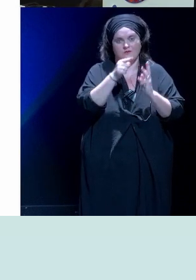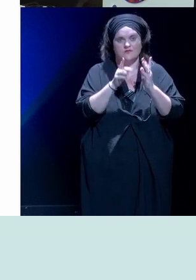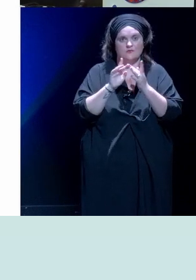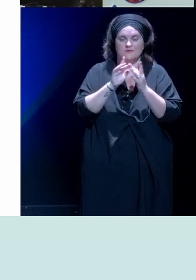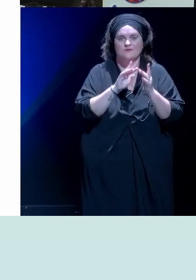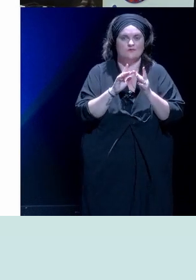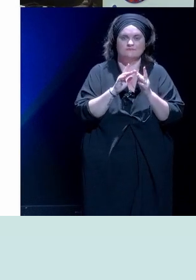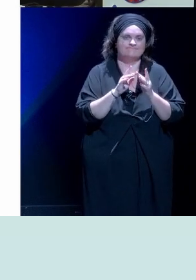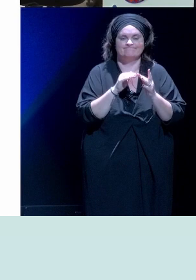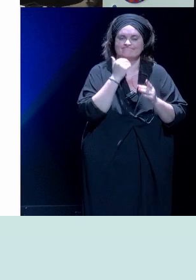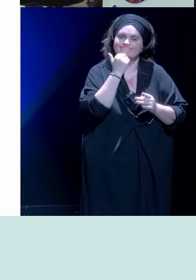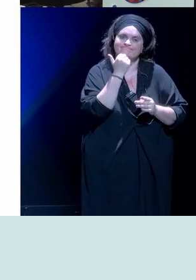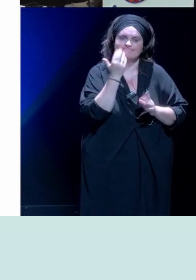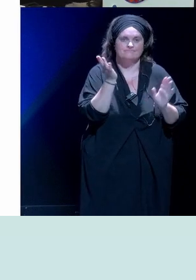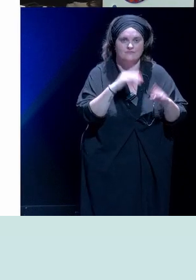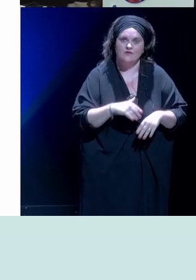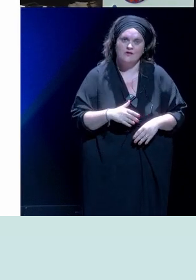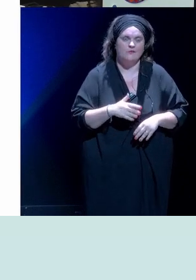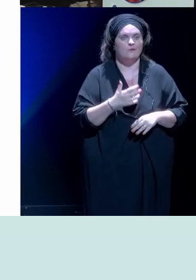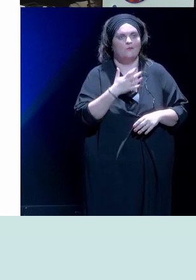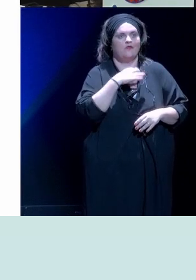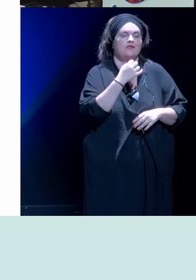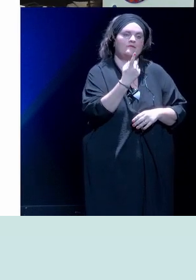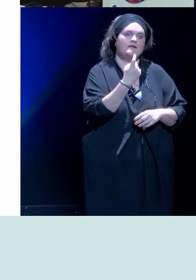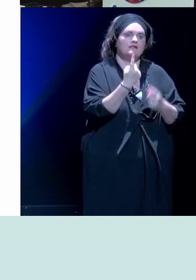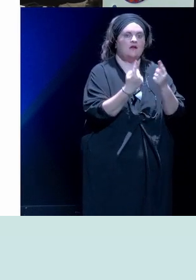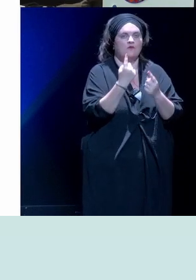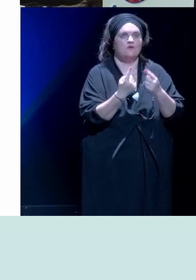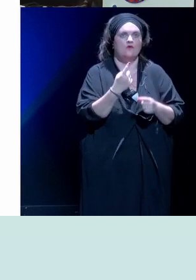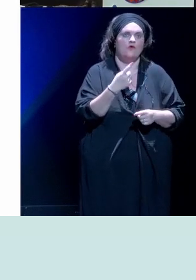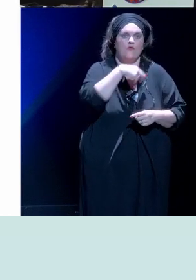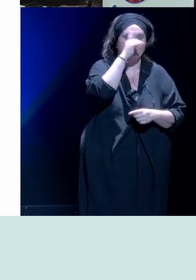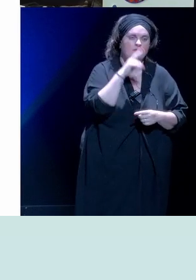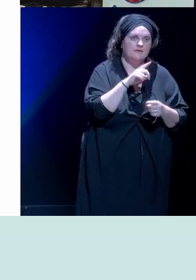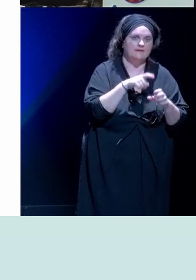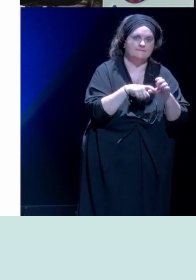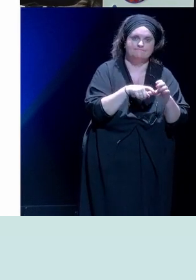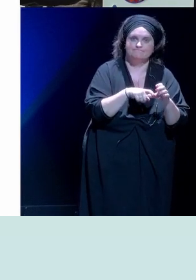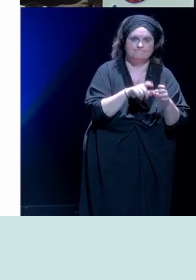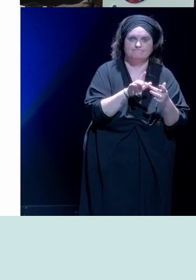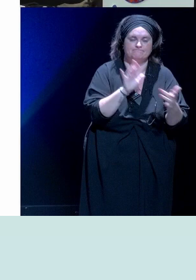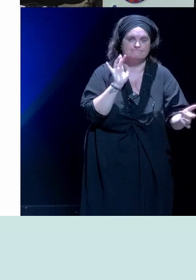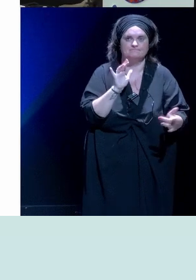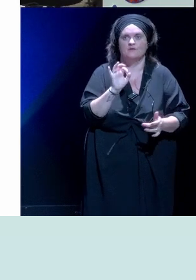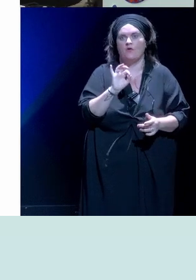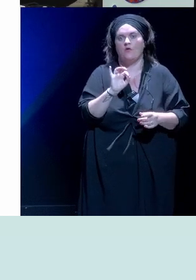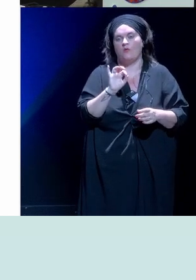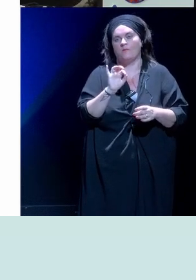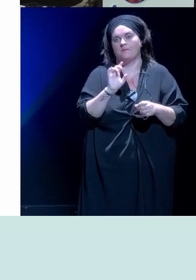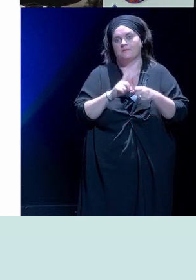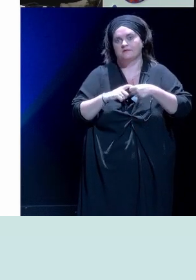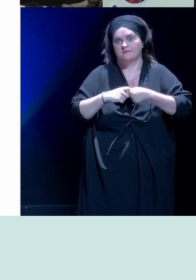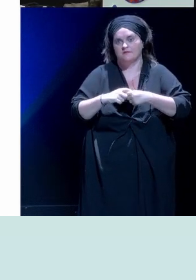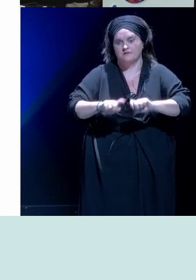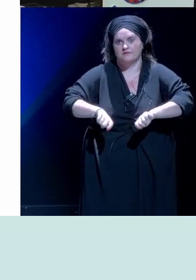vínculo. Puede faltar el vínculo de filiación, o el vínculo de participación elegida, o el de participación orgánica, o el